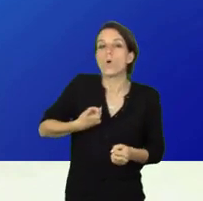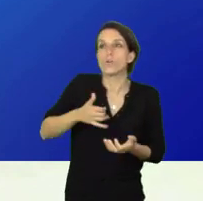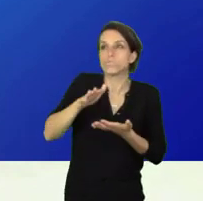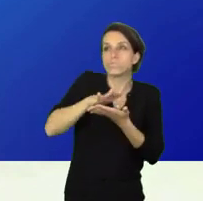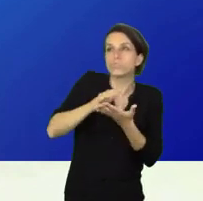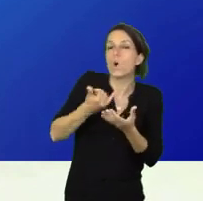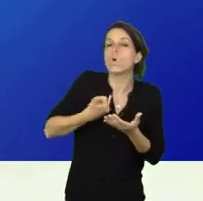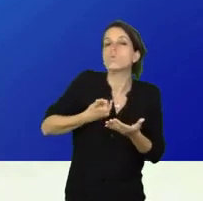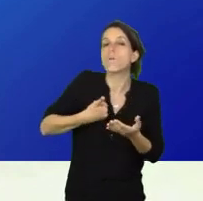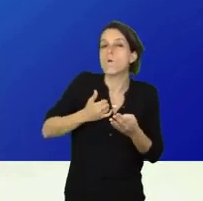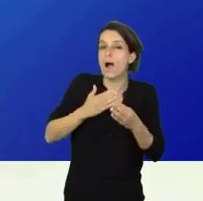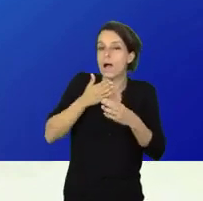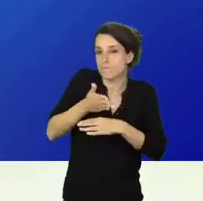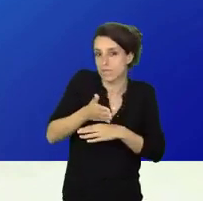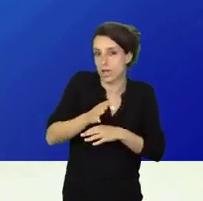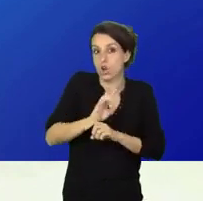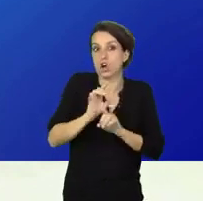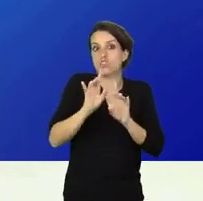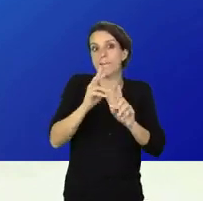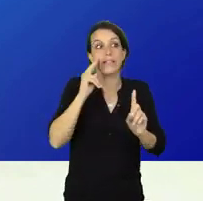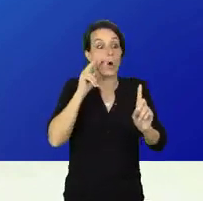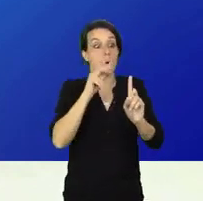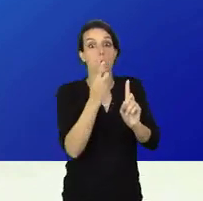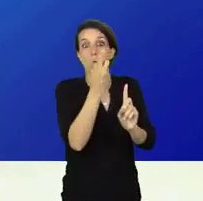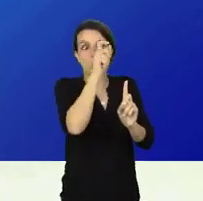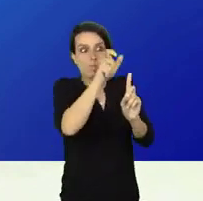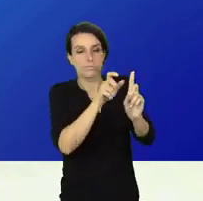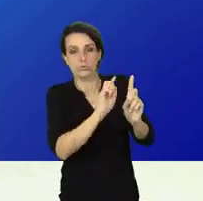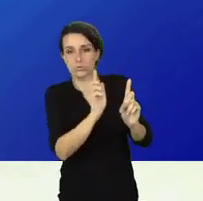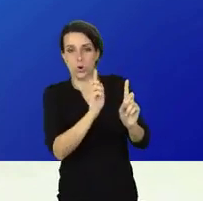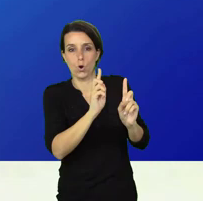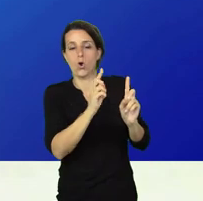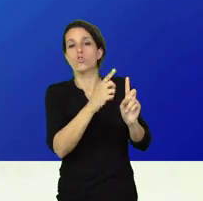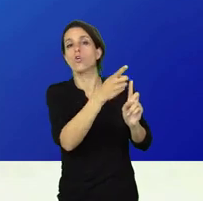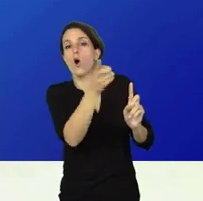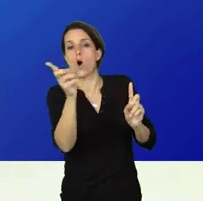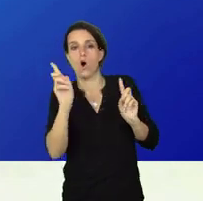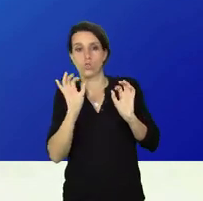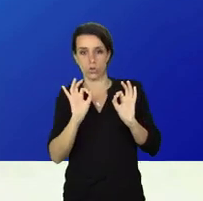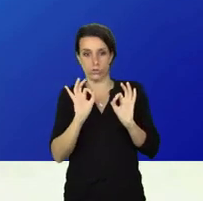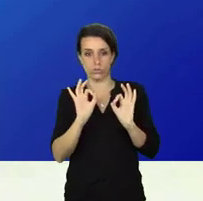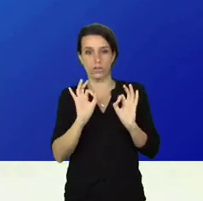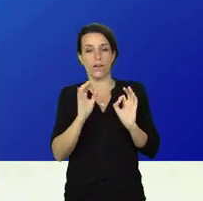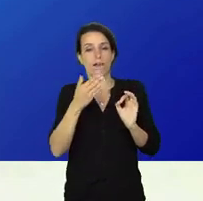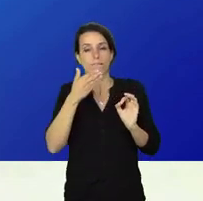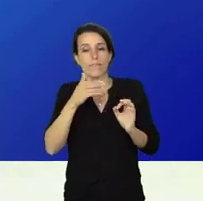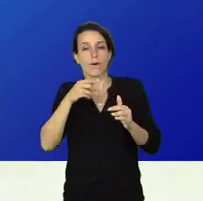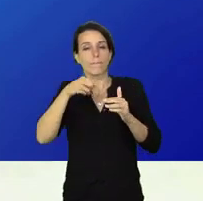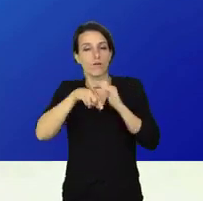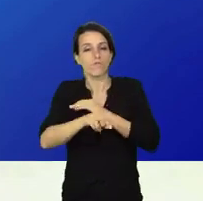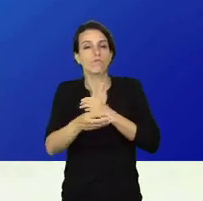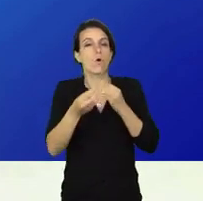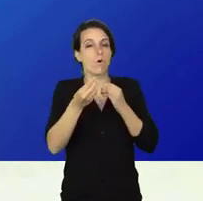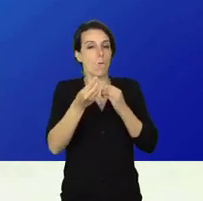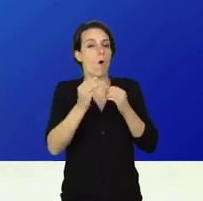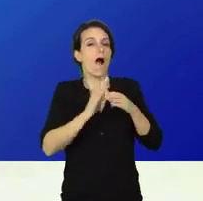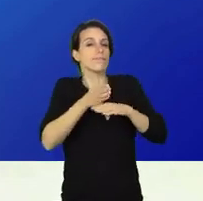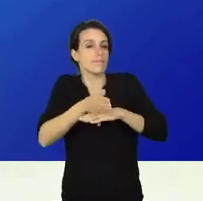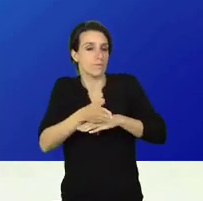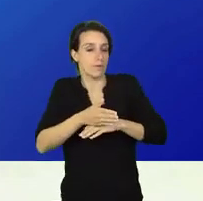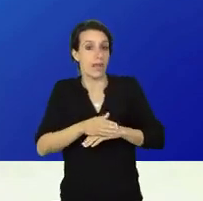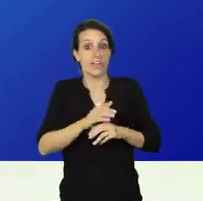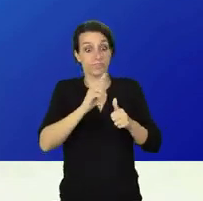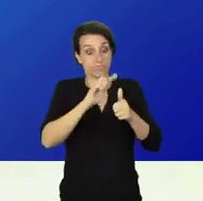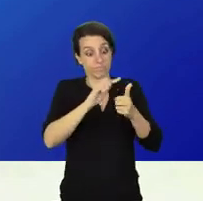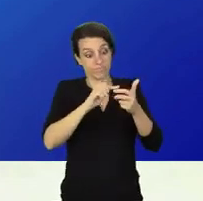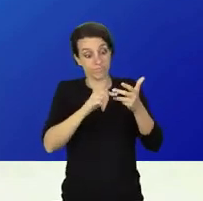aborde esos problemas desde múltiples puntos, que lo complejicen, que aporten a entender la profundidad que tiene. Así